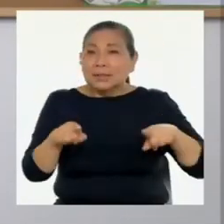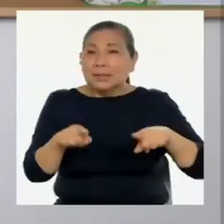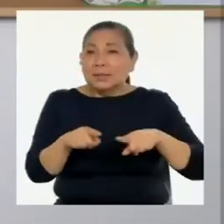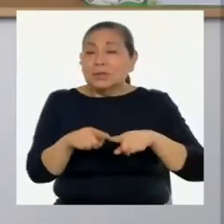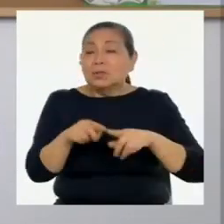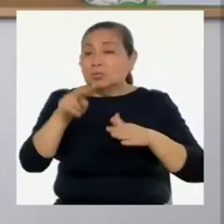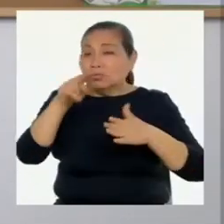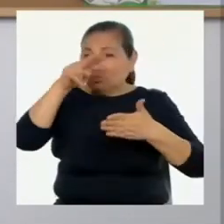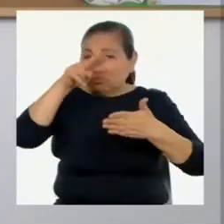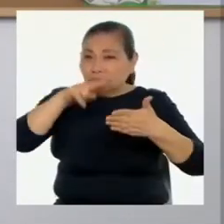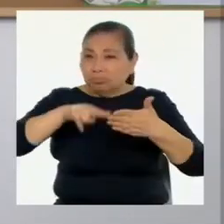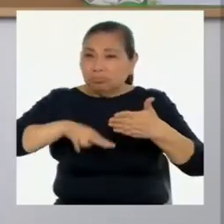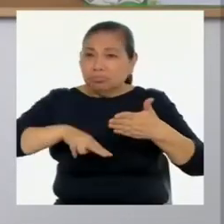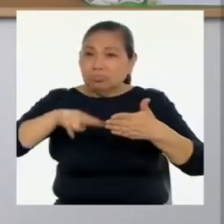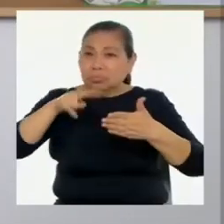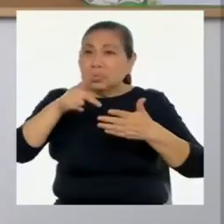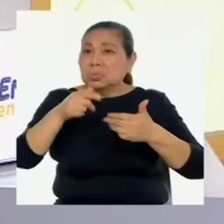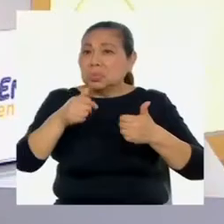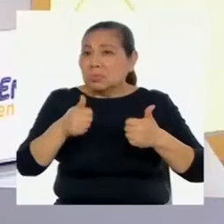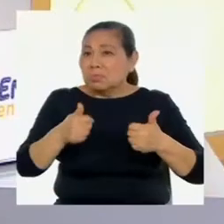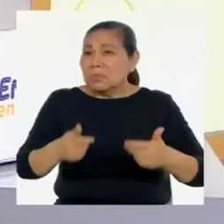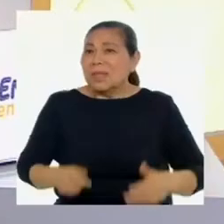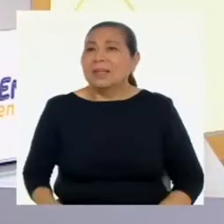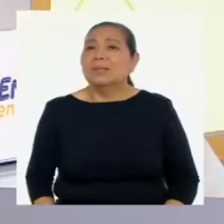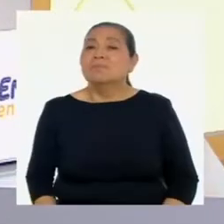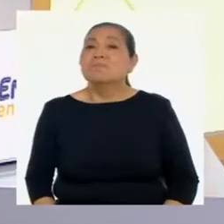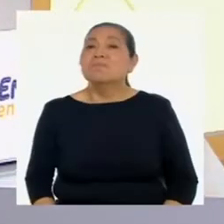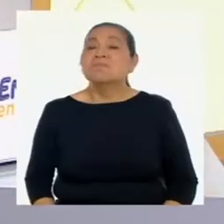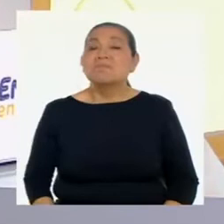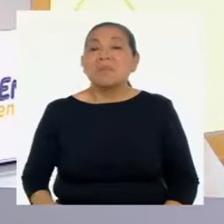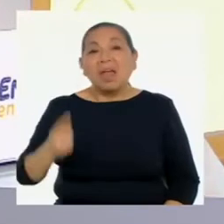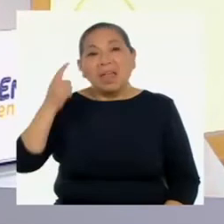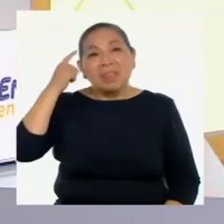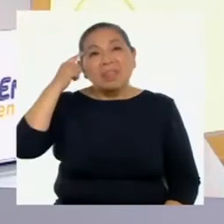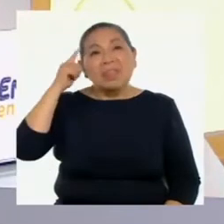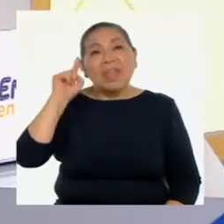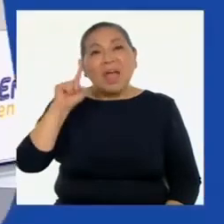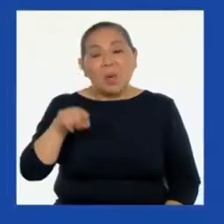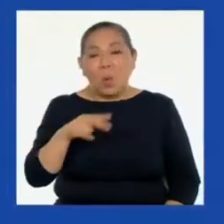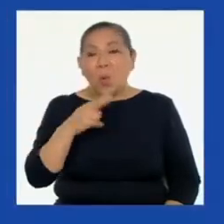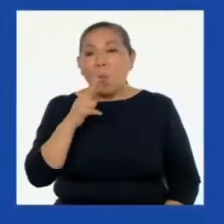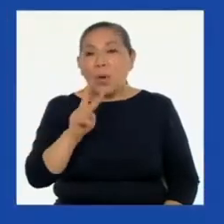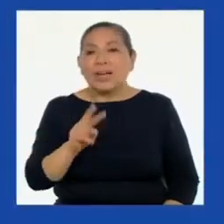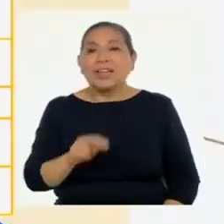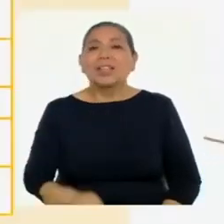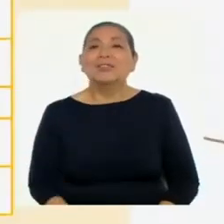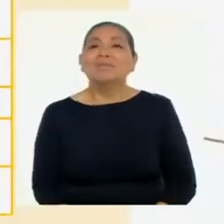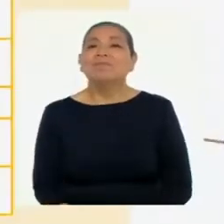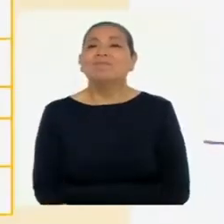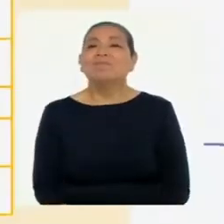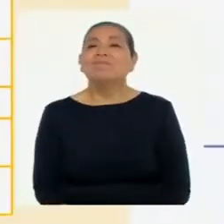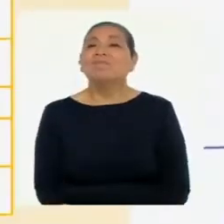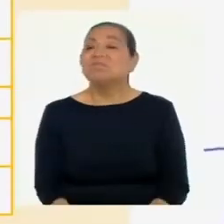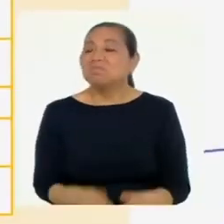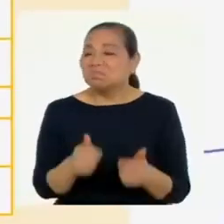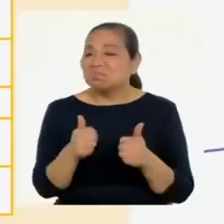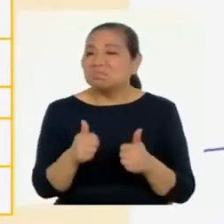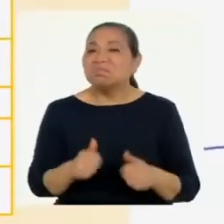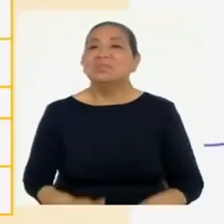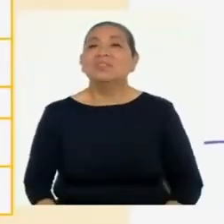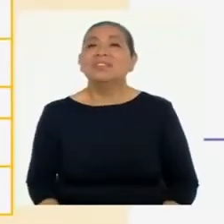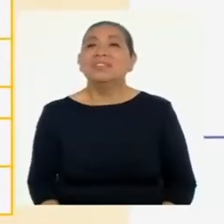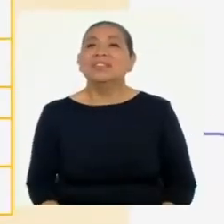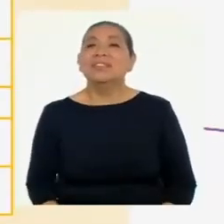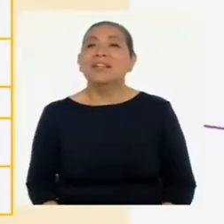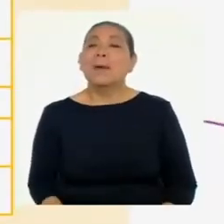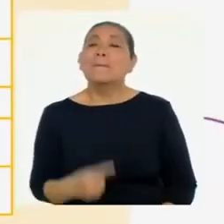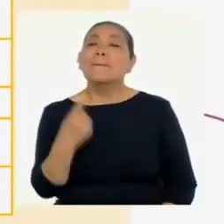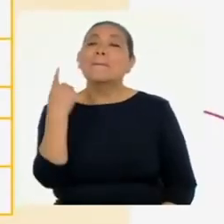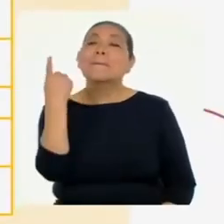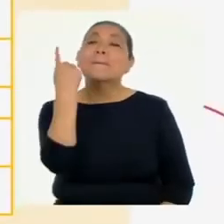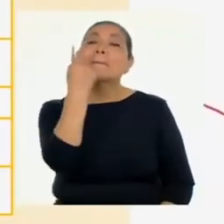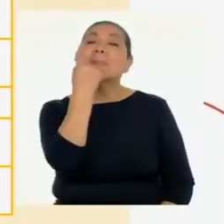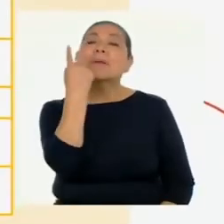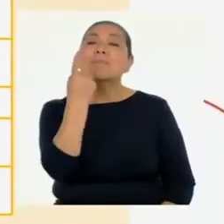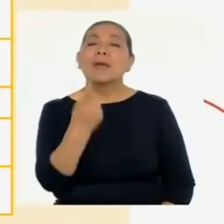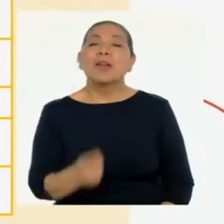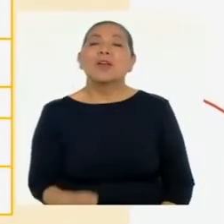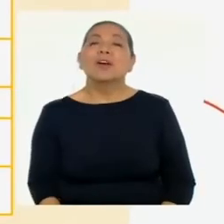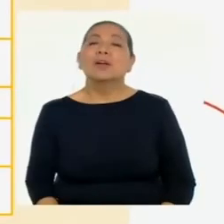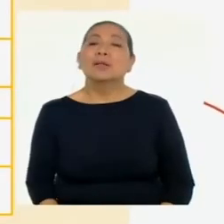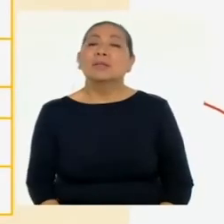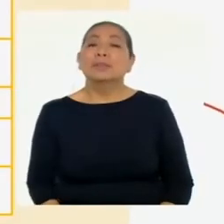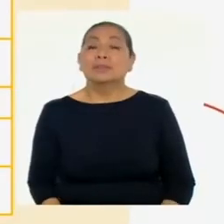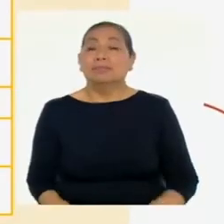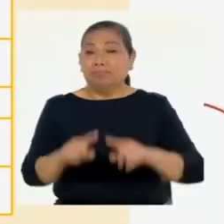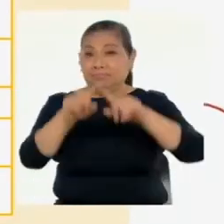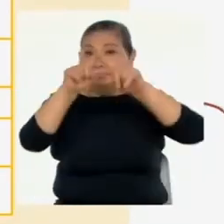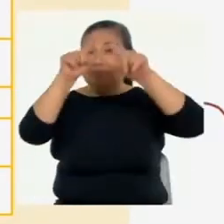has estado revisando funcionan. Bien, vamos a verlos entonces. Está bien. Vamos con el primer